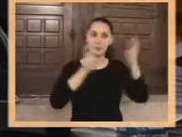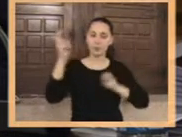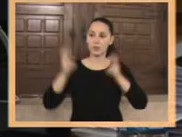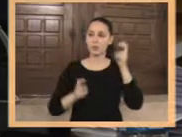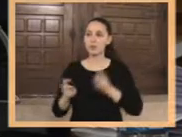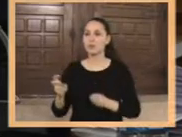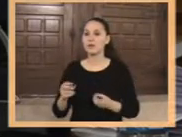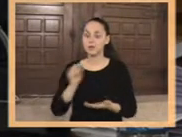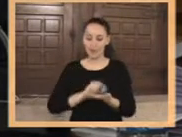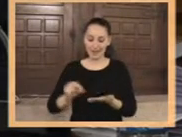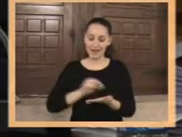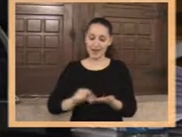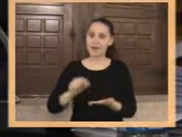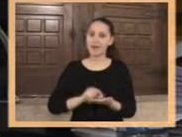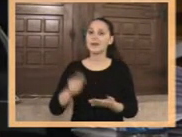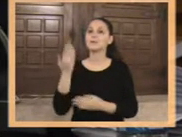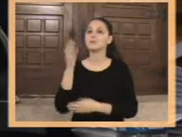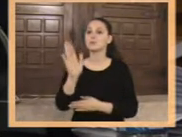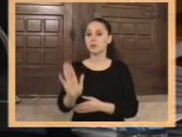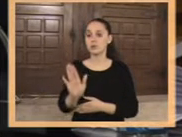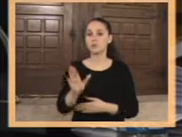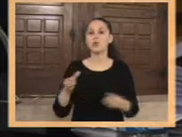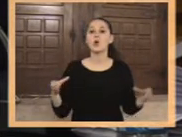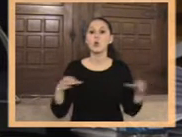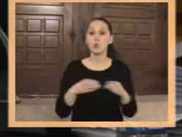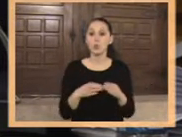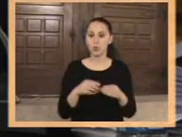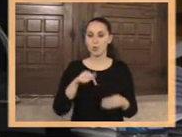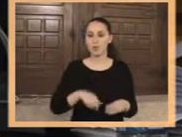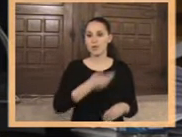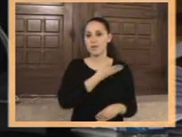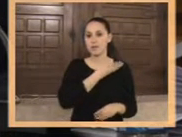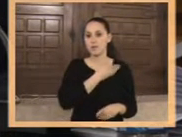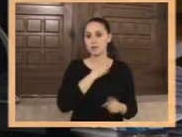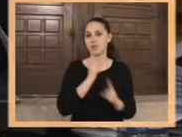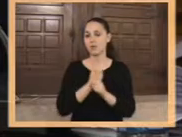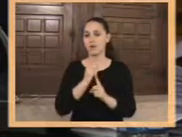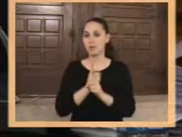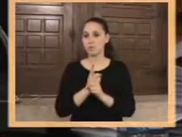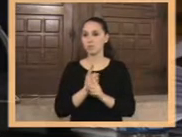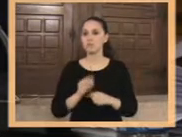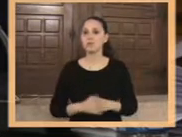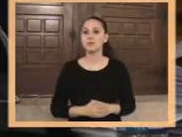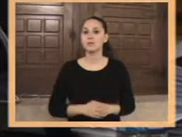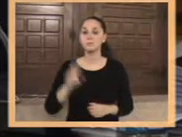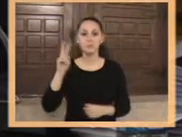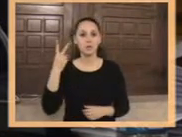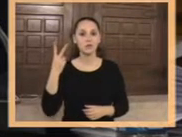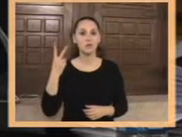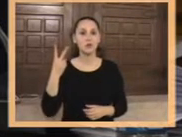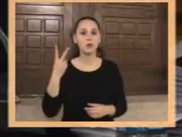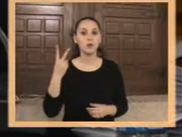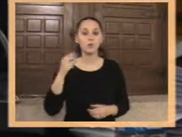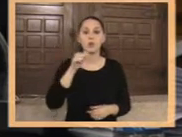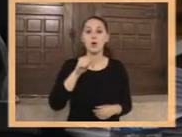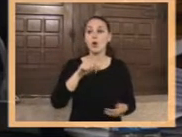solicitado por escrito por todos los grupos políticos municipales. Segundo, poner a disposición de las personas migrantes y refugiados las